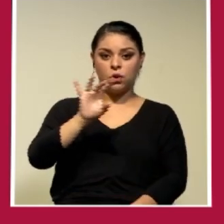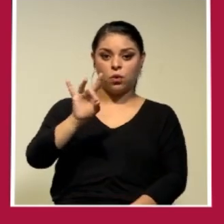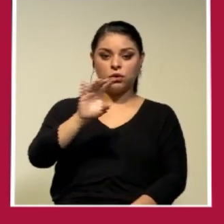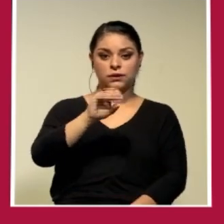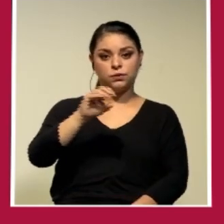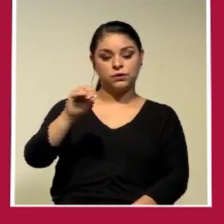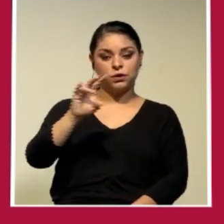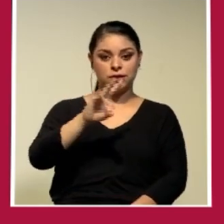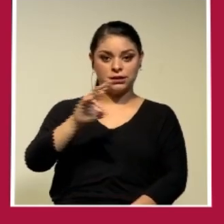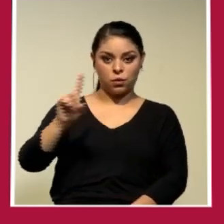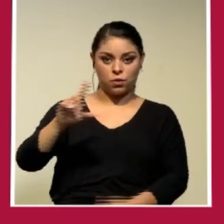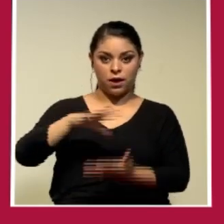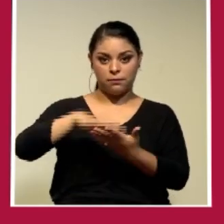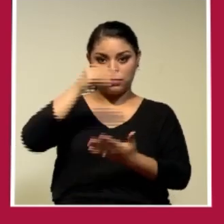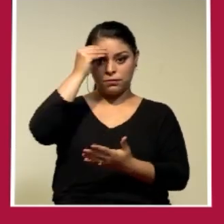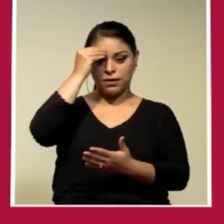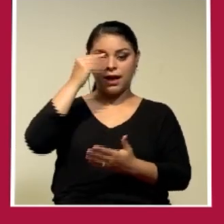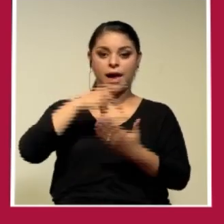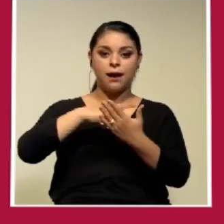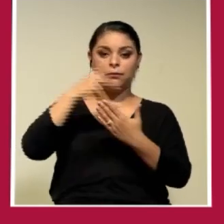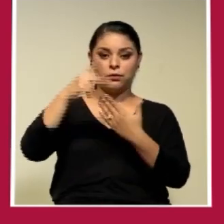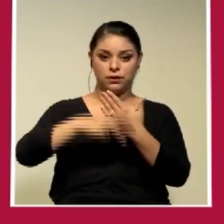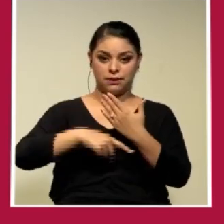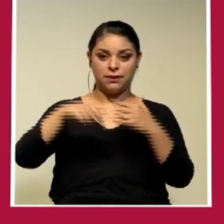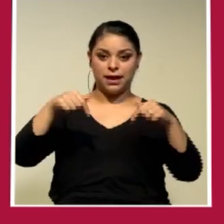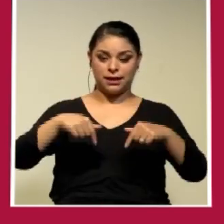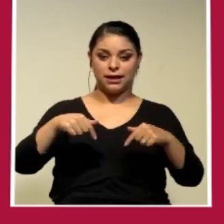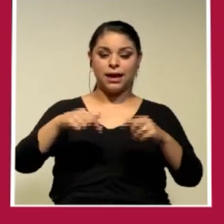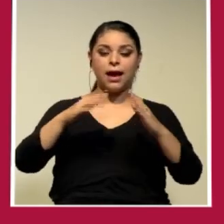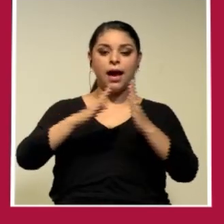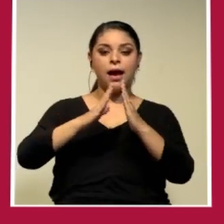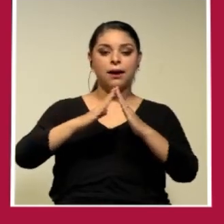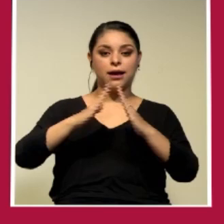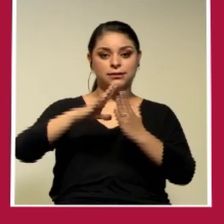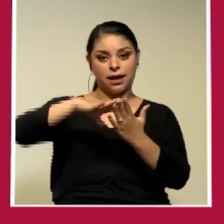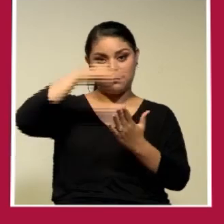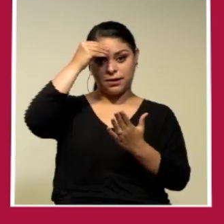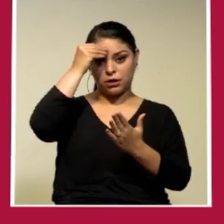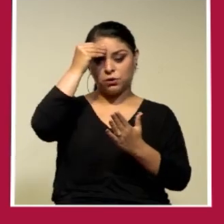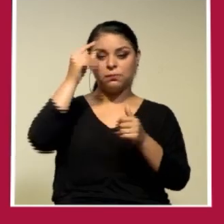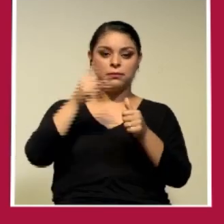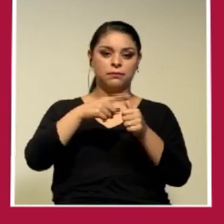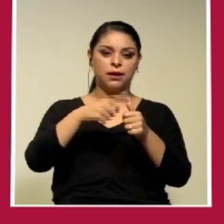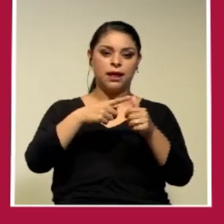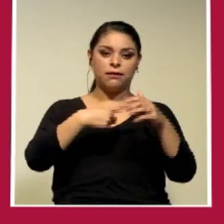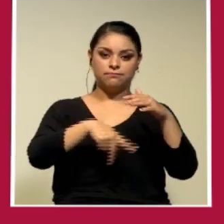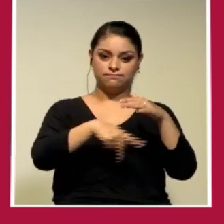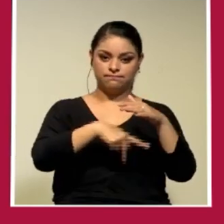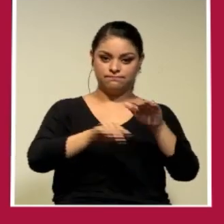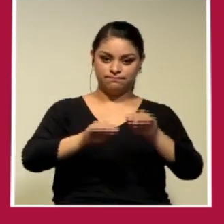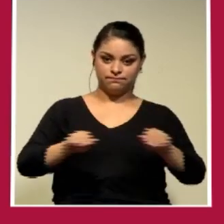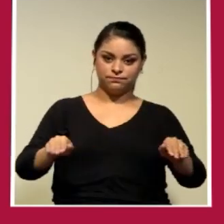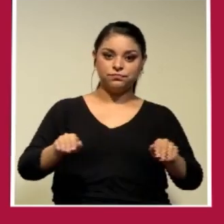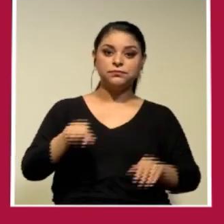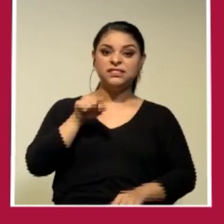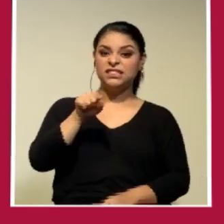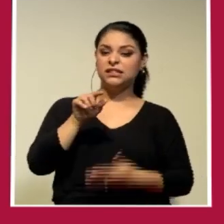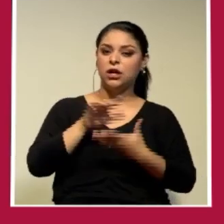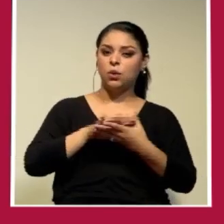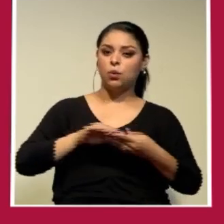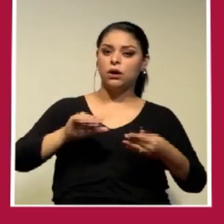83980071 al programa Aprendo en Casa, Primera Infancia. Uy, niña Gwen, ese cuento estaba...